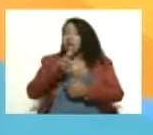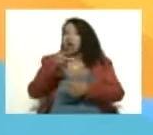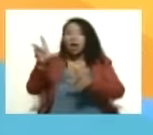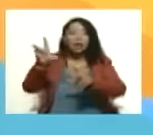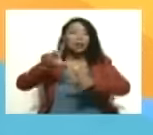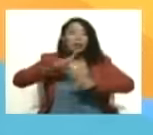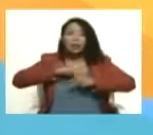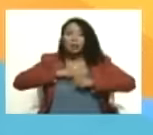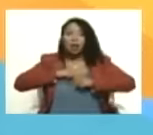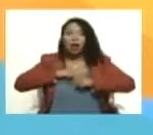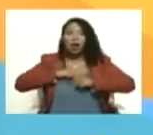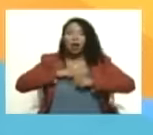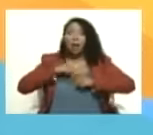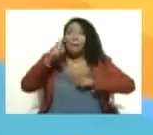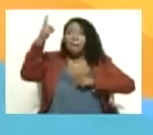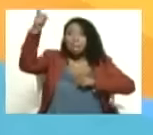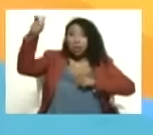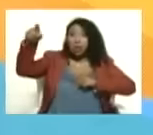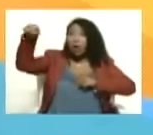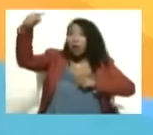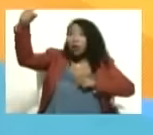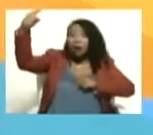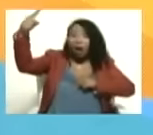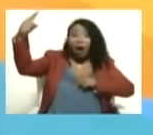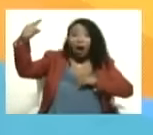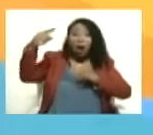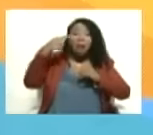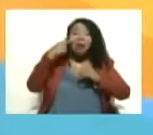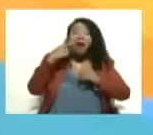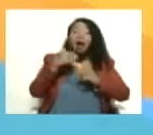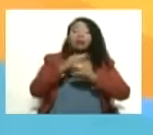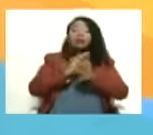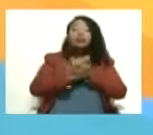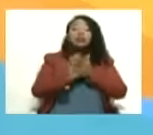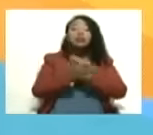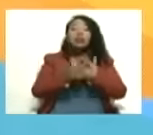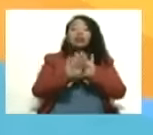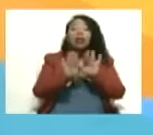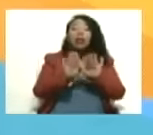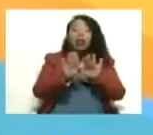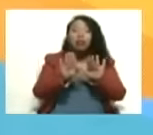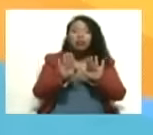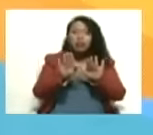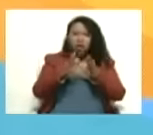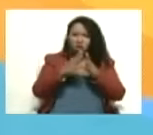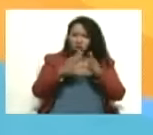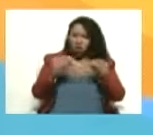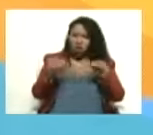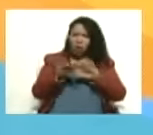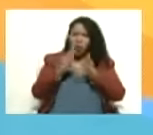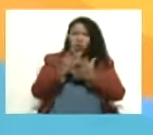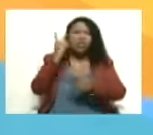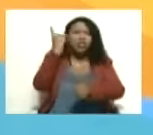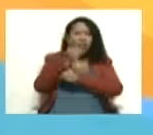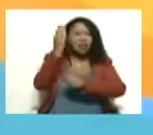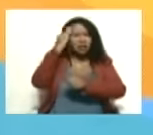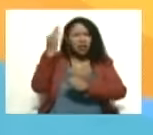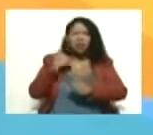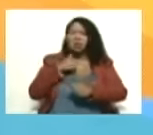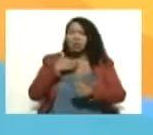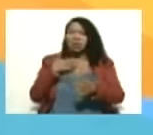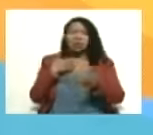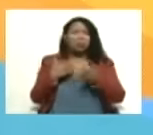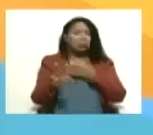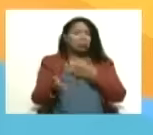ultimatums de nadie de a estas alturas ya lo debería saber todo el mundo no nos importa